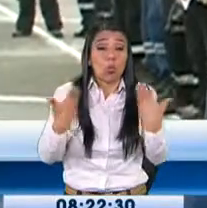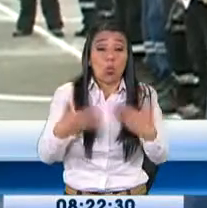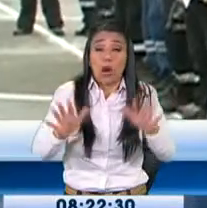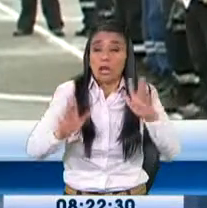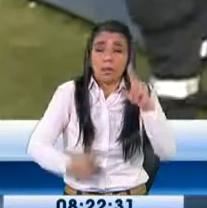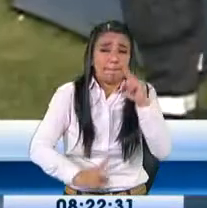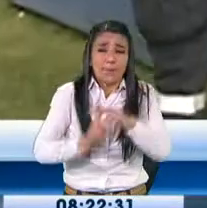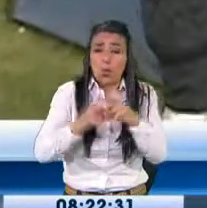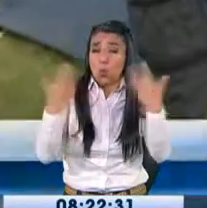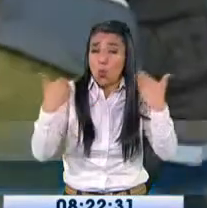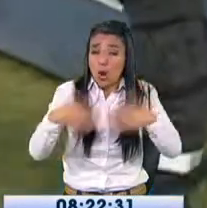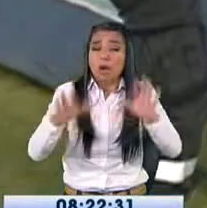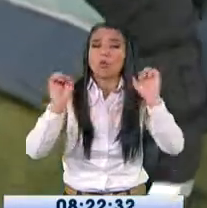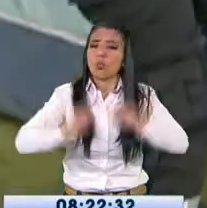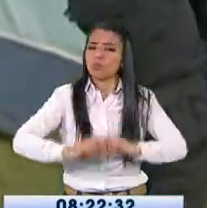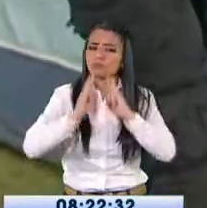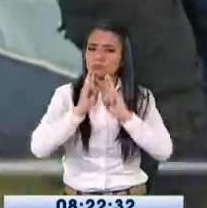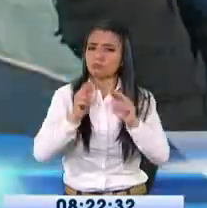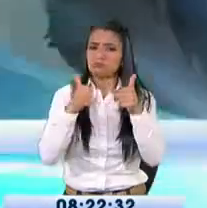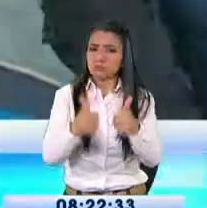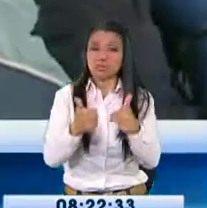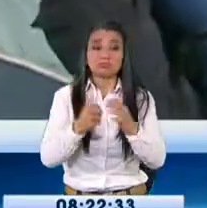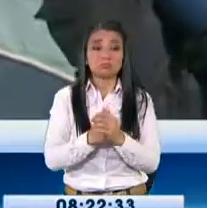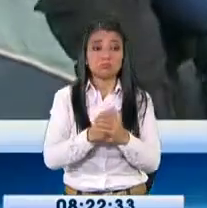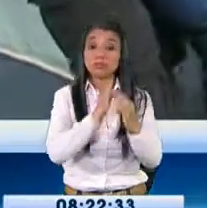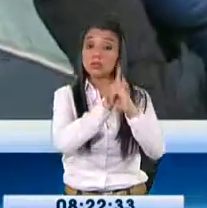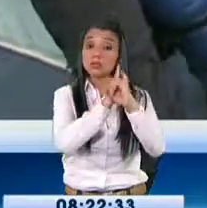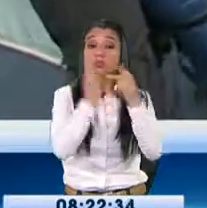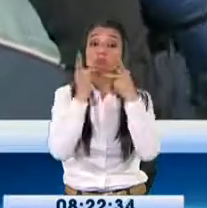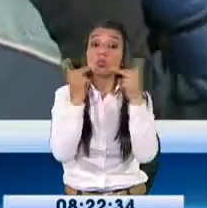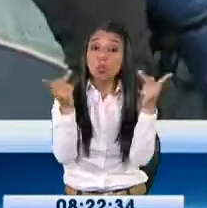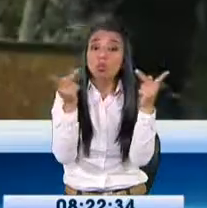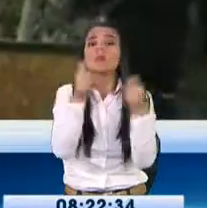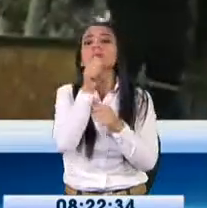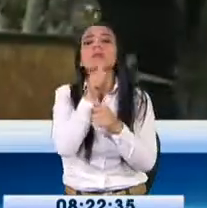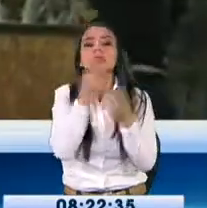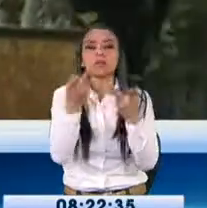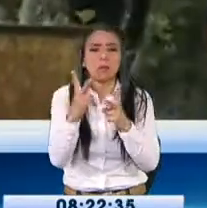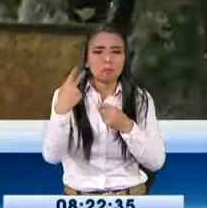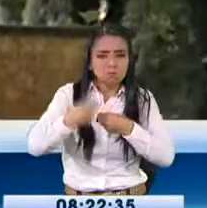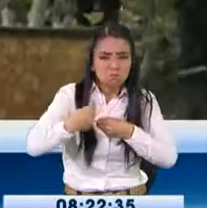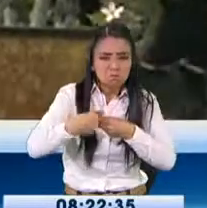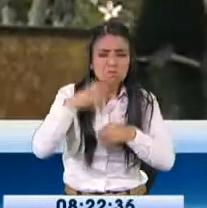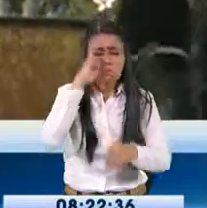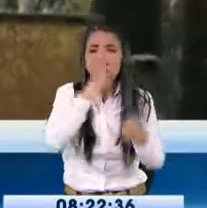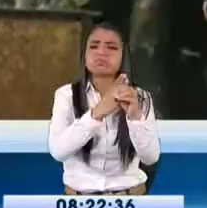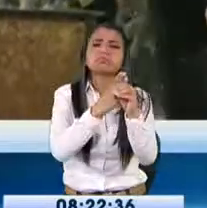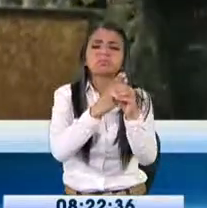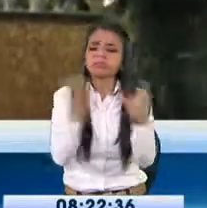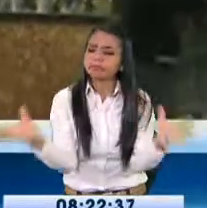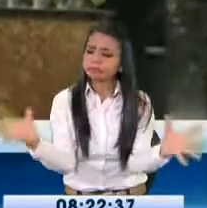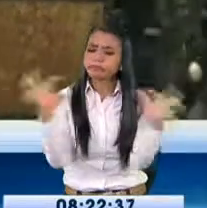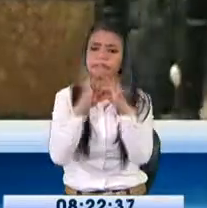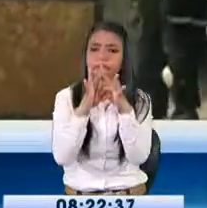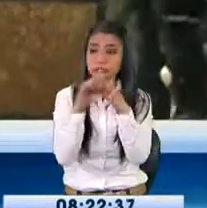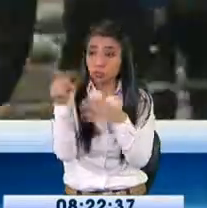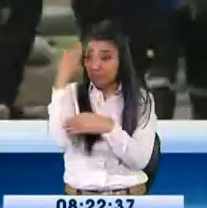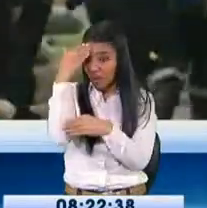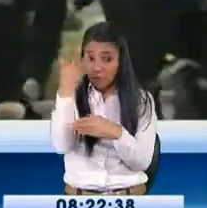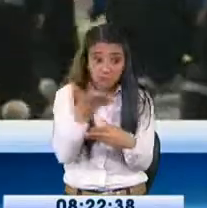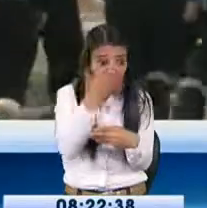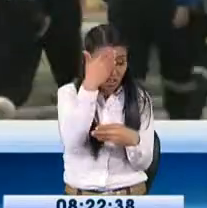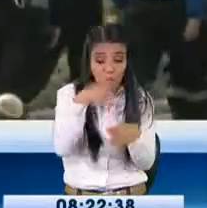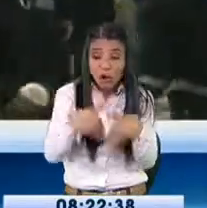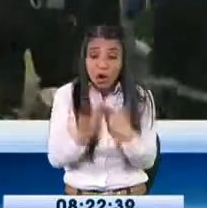evento adverso. Y en el simulacro intervinieron tanto instituciones públicas como privadas. El objetivo, aunar esfuerzos y conocimientos en torno a